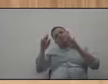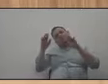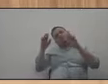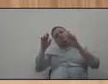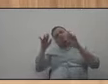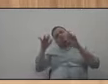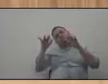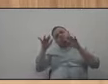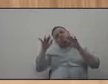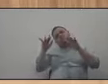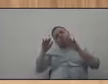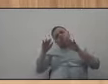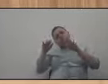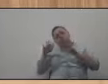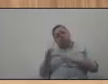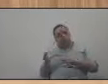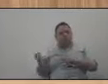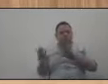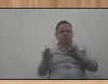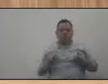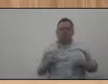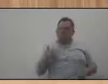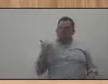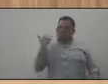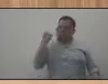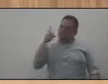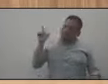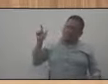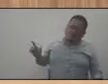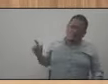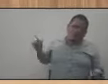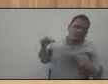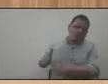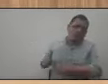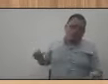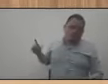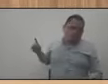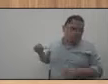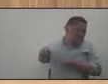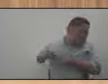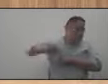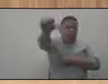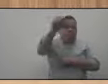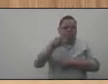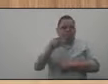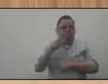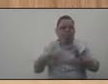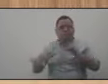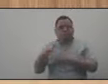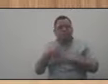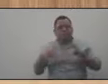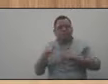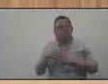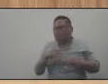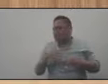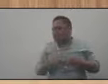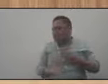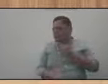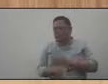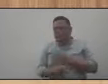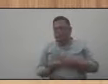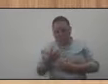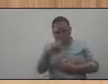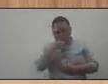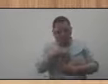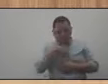fuimos acostumbrando a convivir lo que un día llegó y se quedó para siempre en nuestro ambiente y está ya en